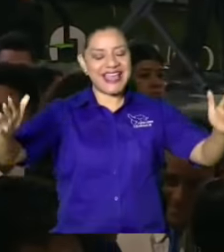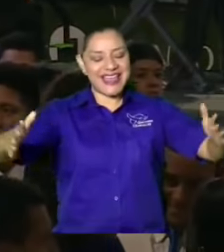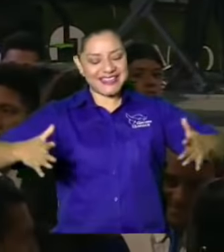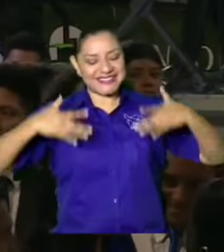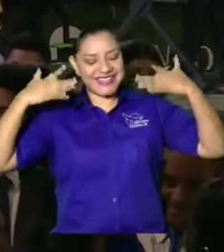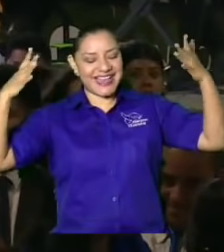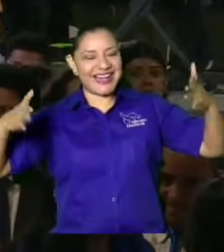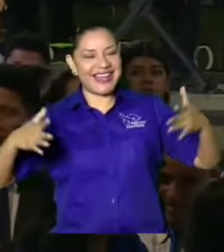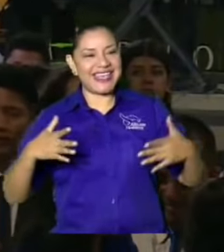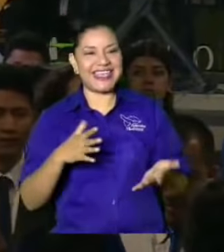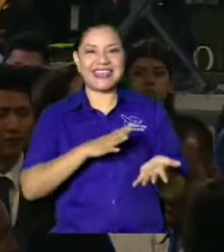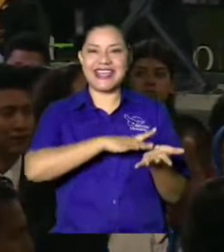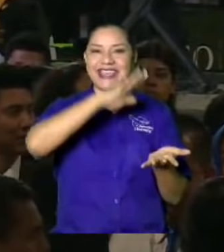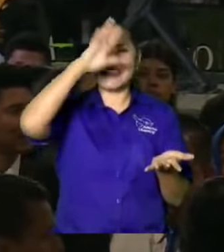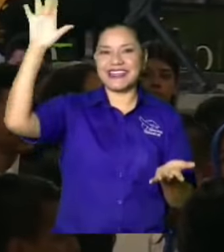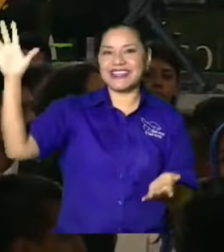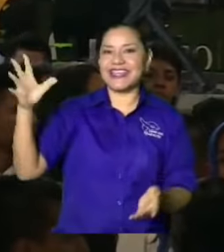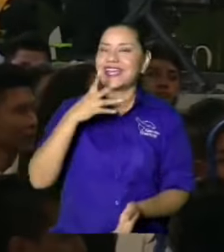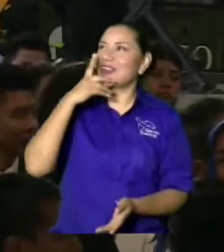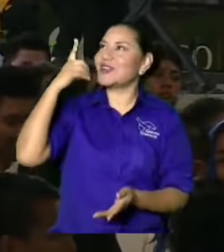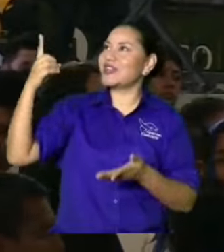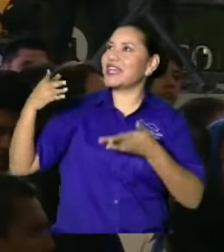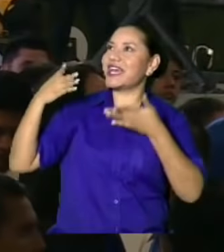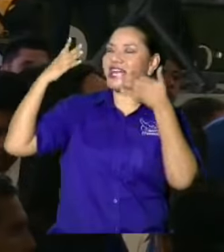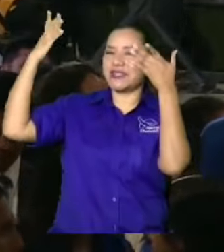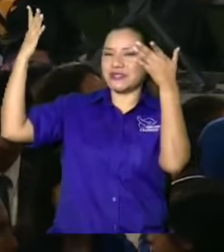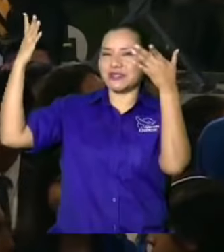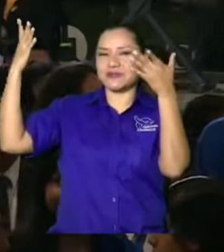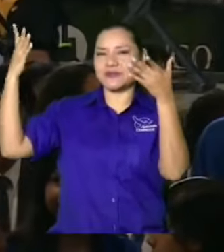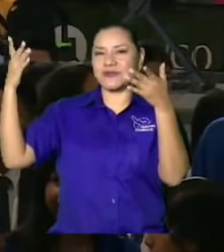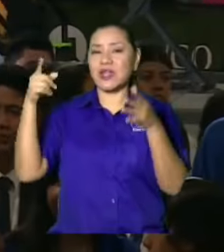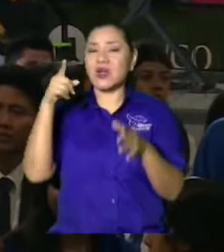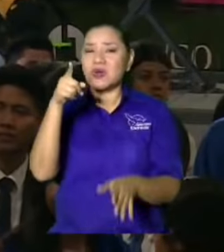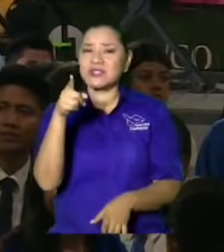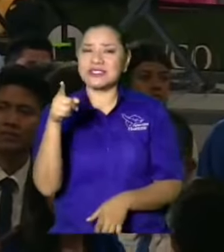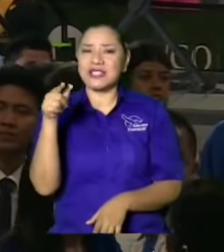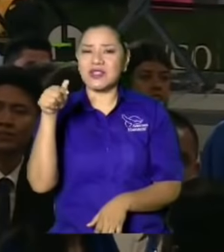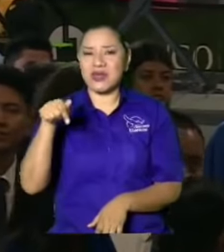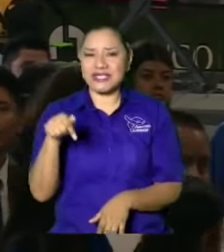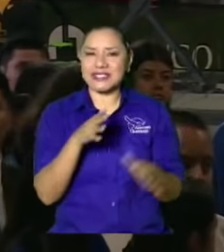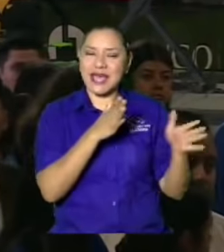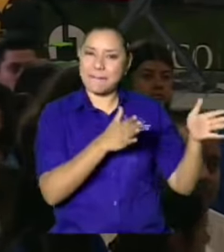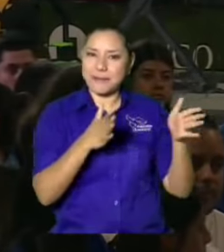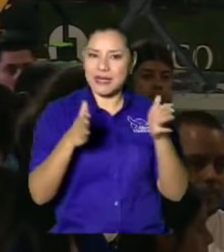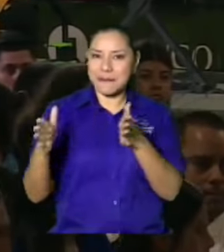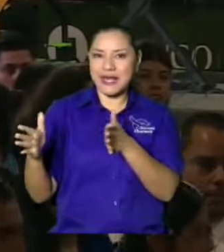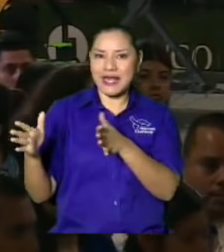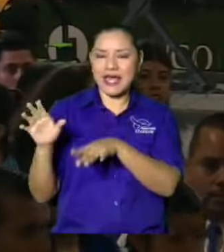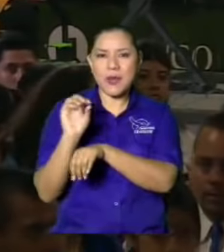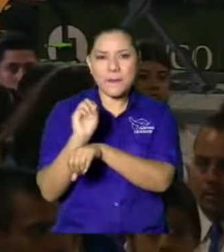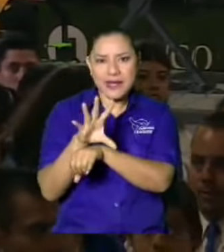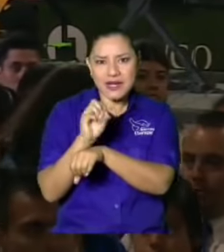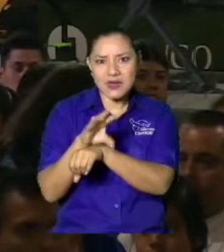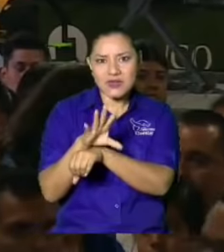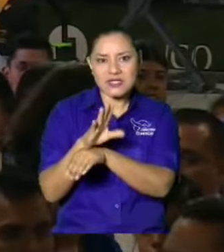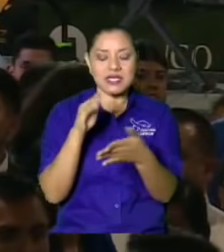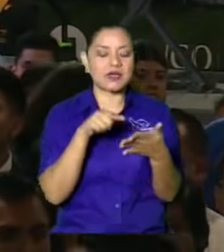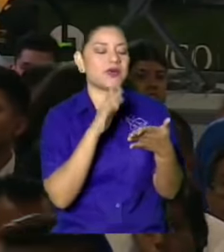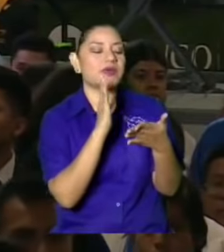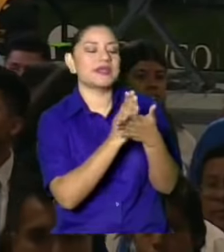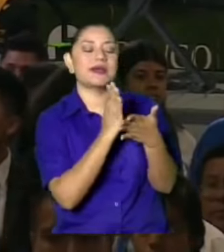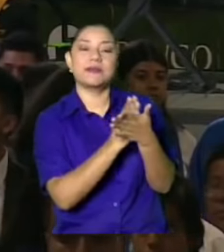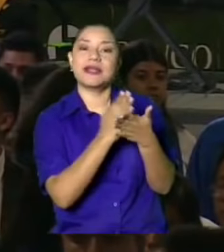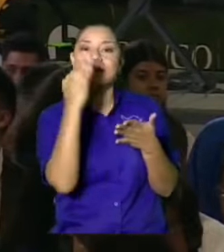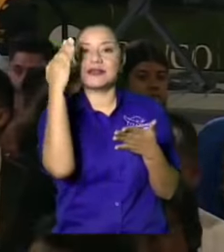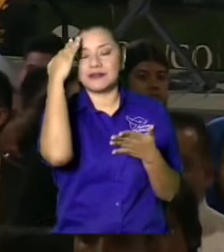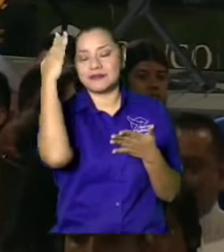Dios esta mañana? Amén. ¿Cuántos estamos dispuestos a recibir esta mañana, aleluya, el consejo de la palabra? Le damos